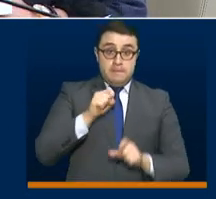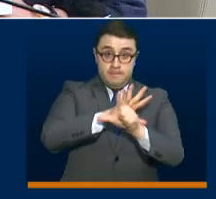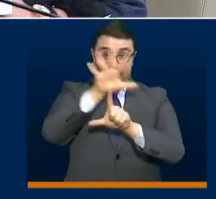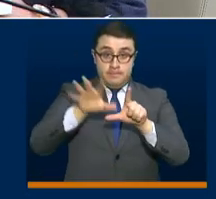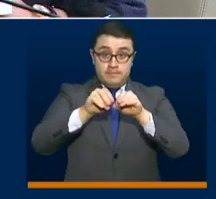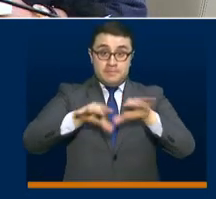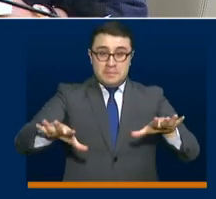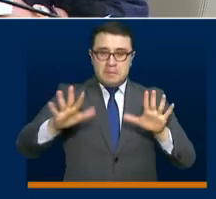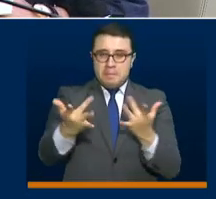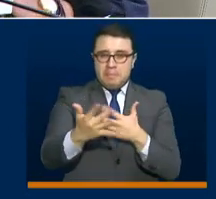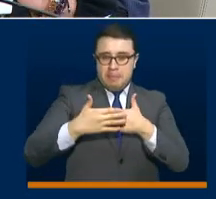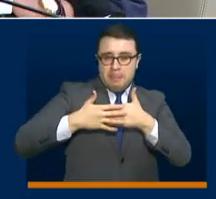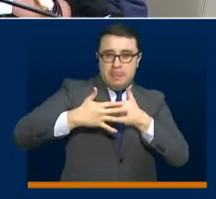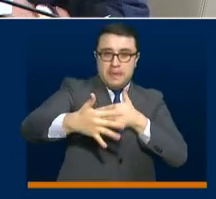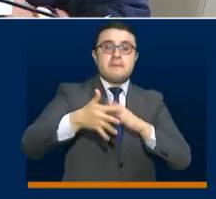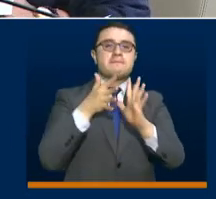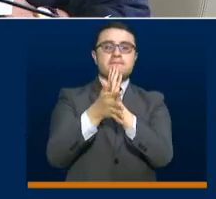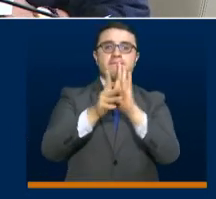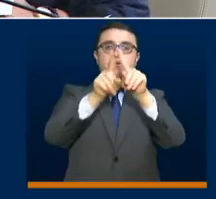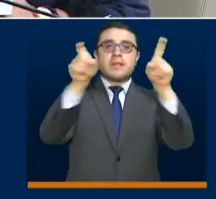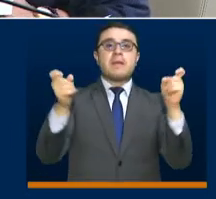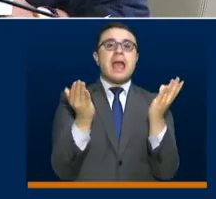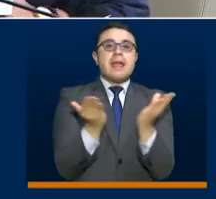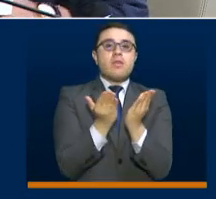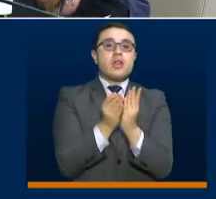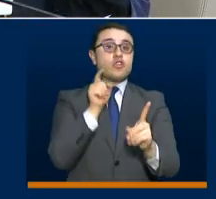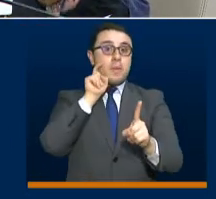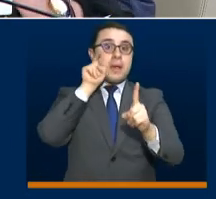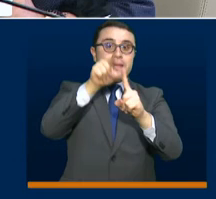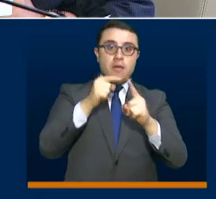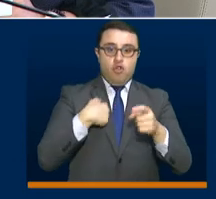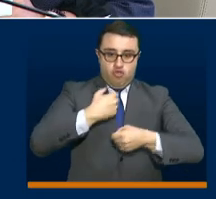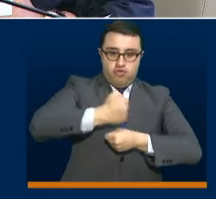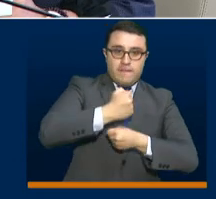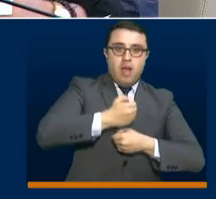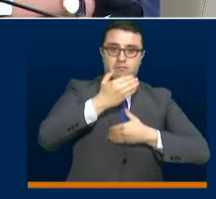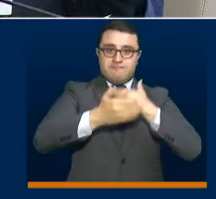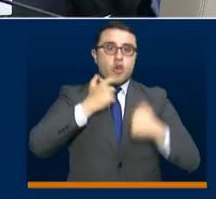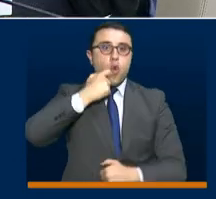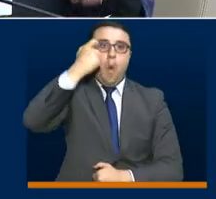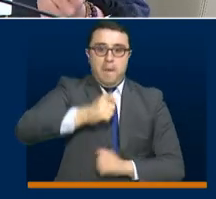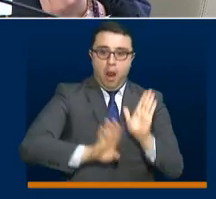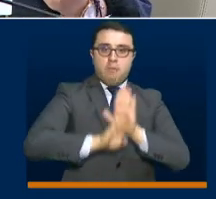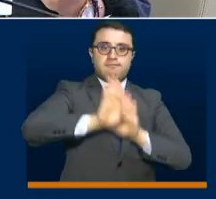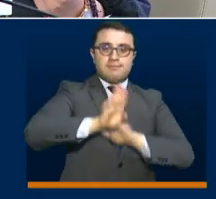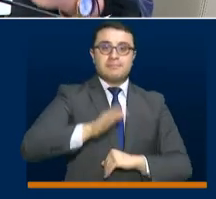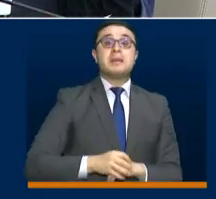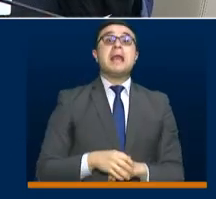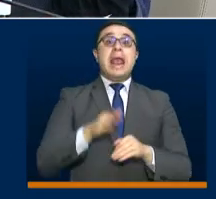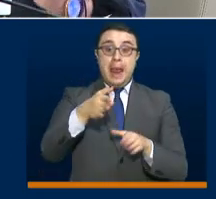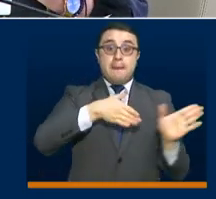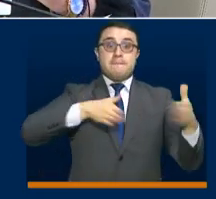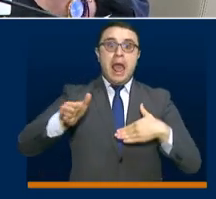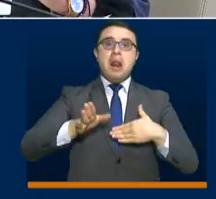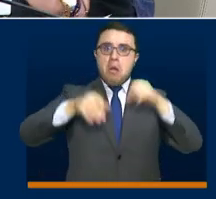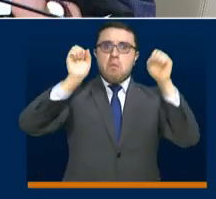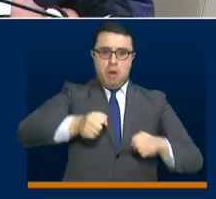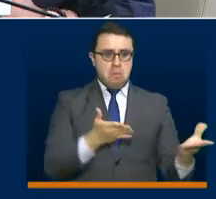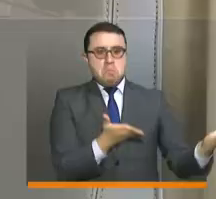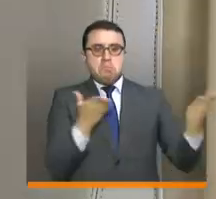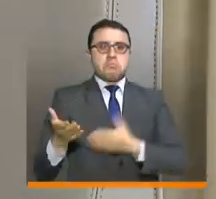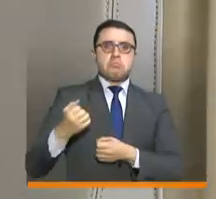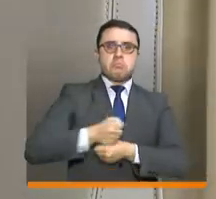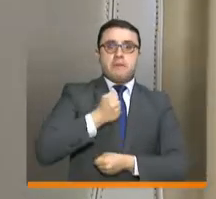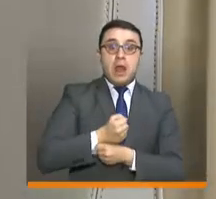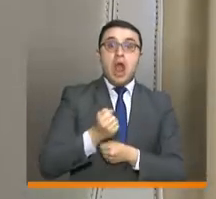presentar ahorita más adelante, en Educación para el Trabajo y Desarrollo Humano. También son programas de habilitación laboral, y allí también necesitaban